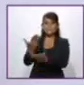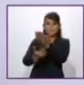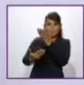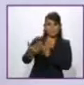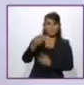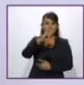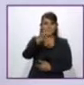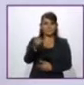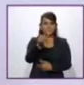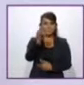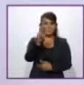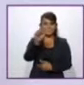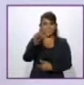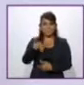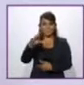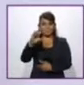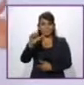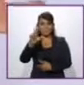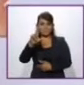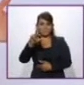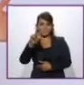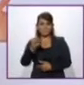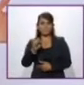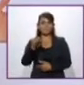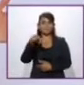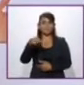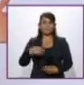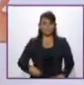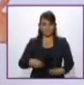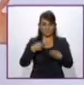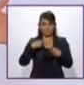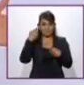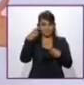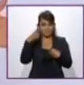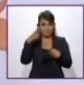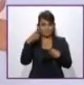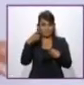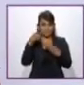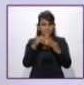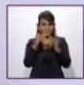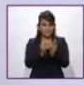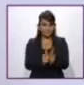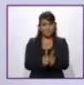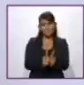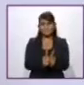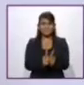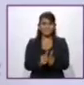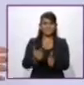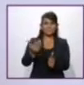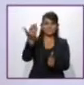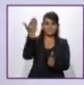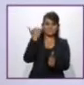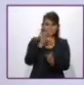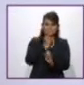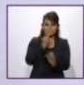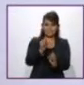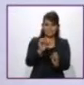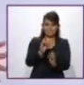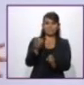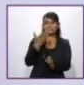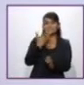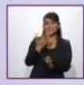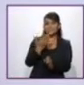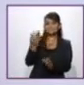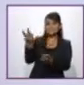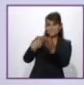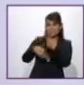Carlos Martínez. No vive en Querétaro desde hace ya algo de tiempo, entonces, bienvenido, ojalá y lo